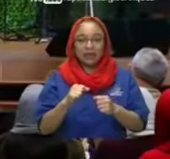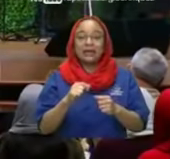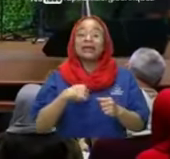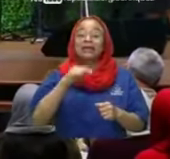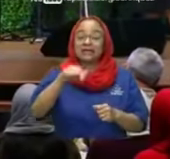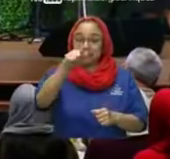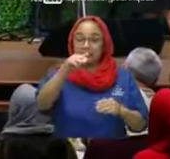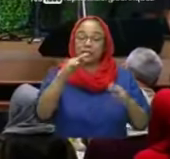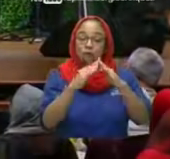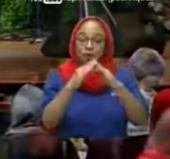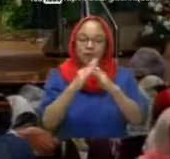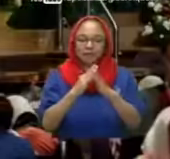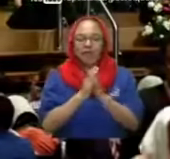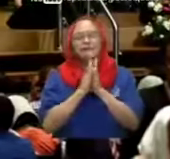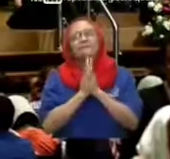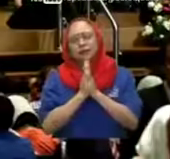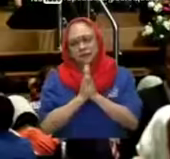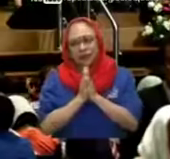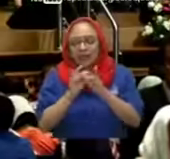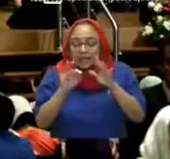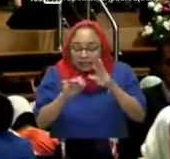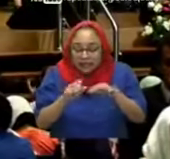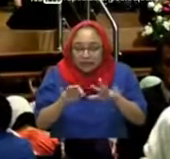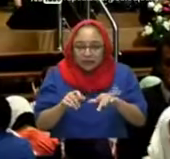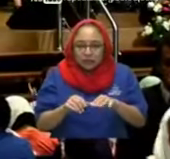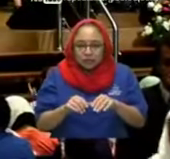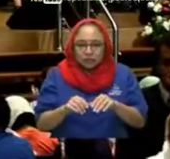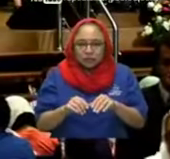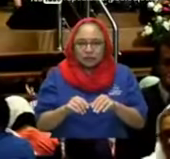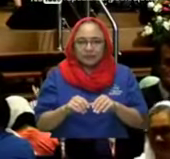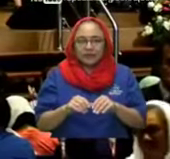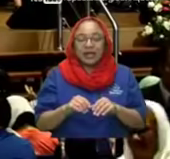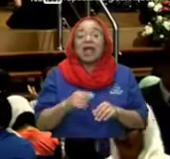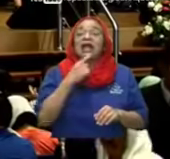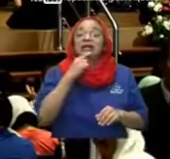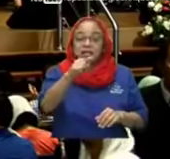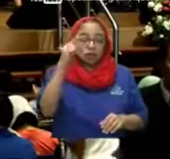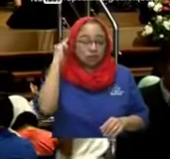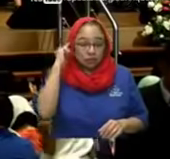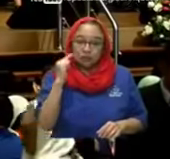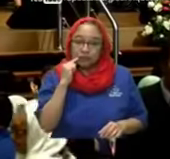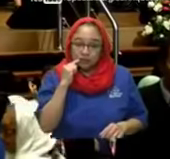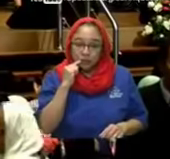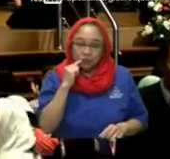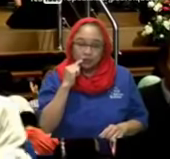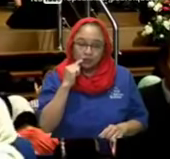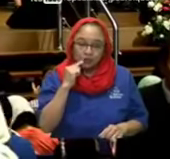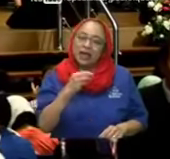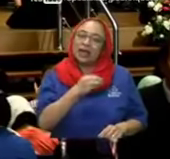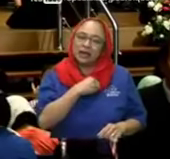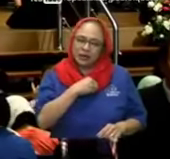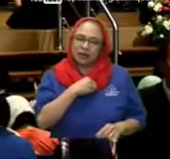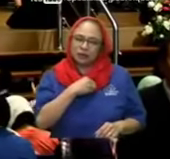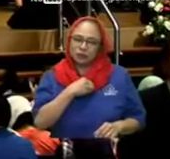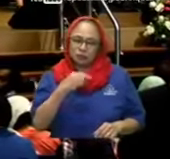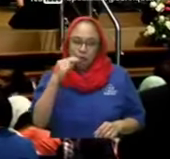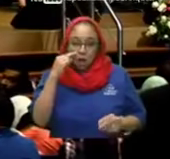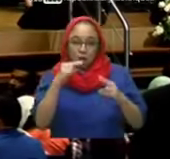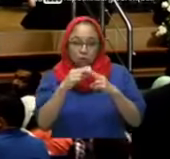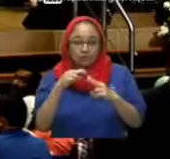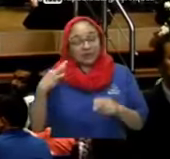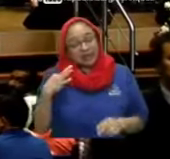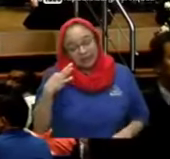venga, venga, se han abierto sus oídos. Este es un milagro, porque han